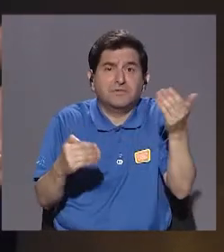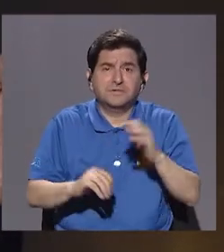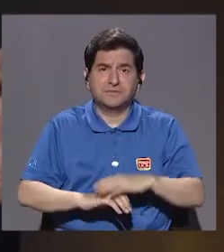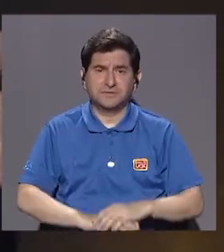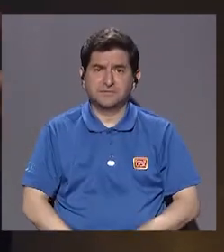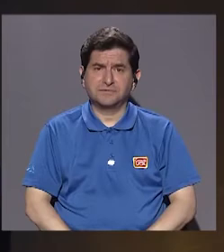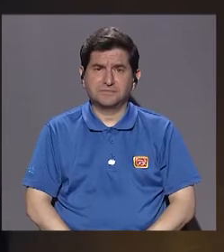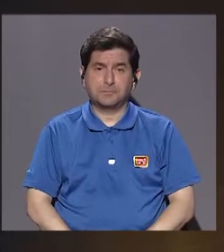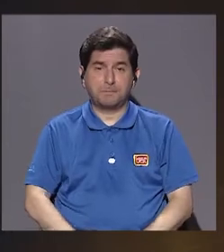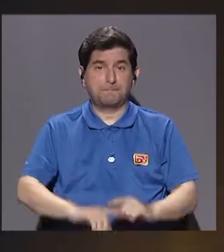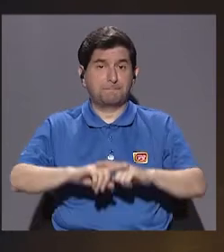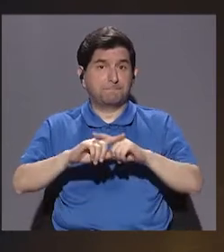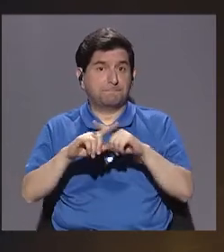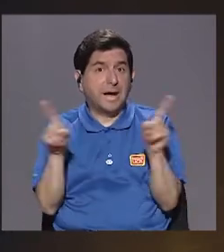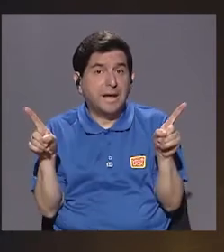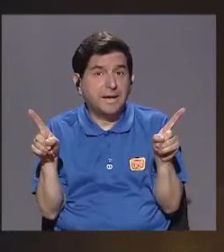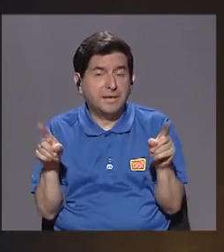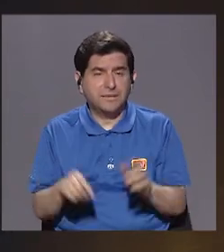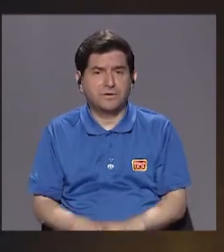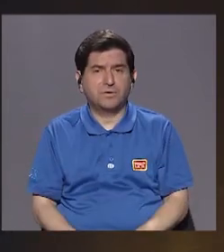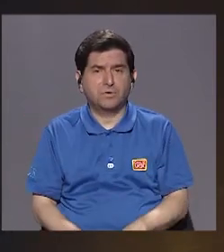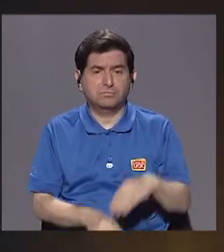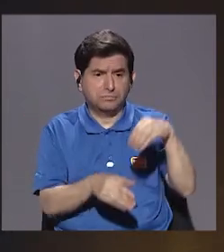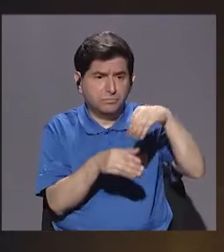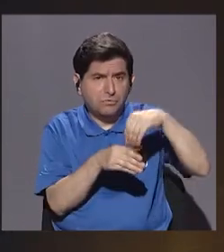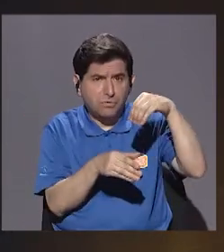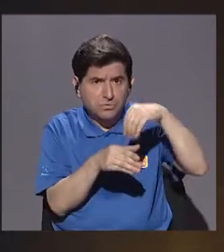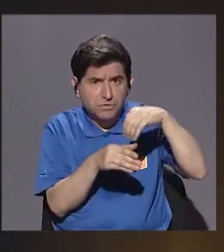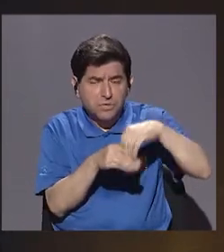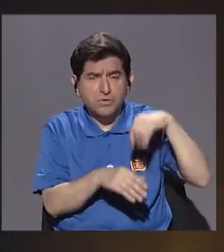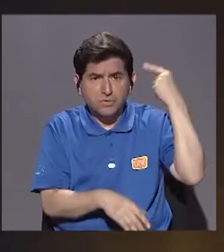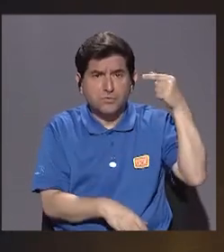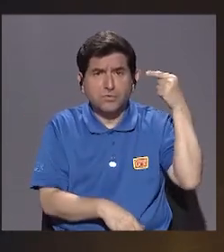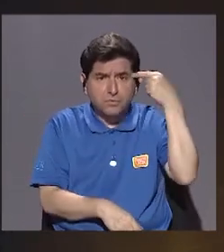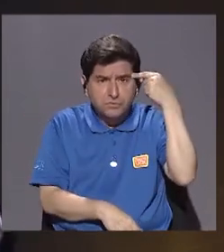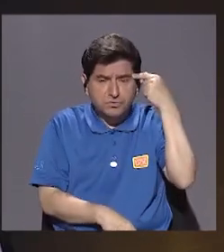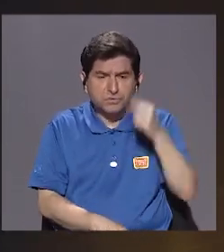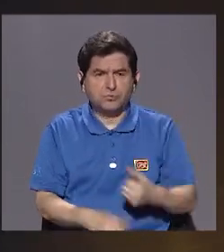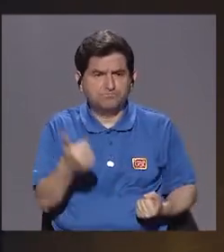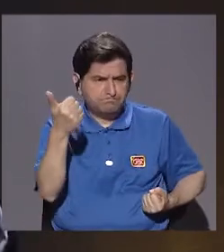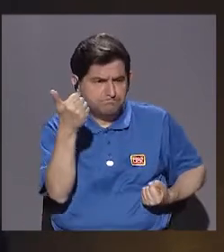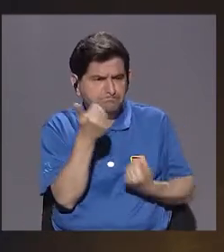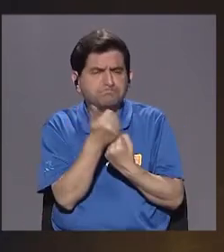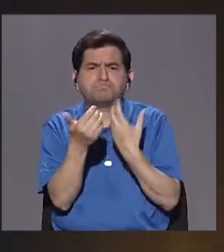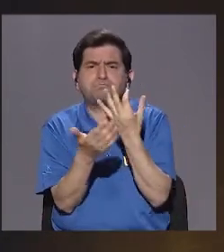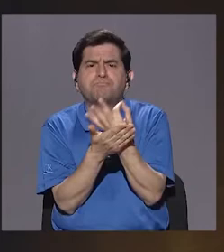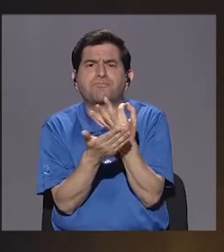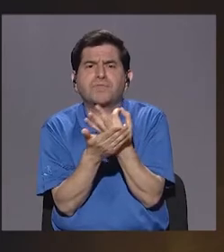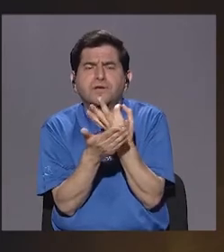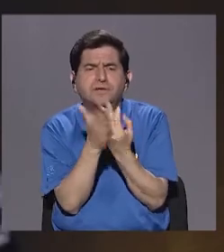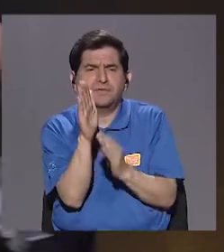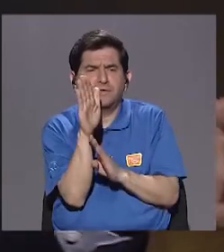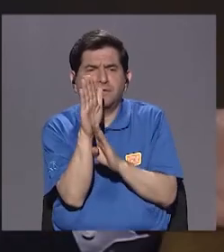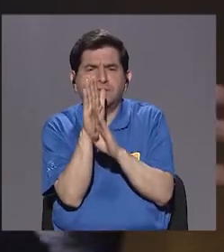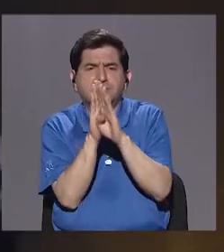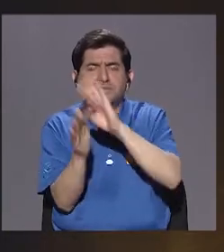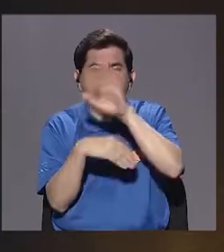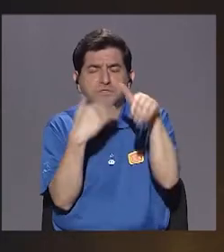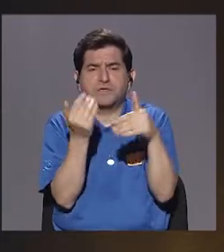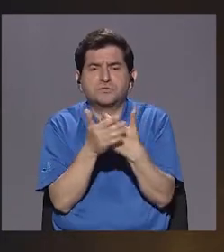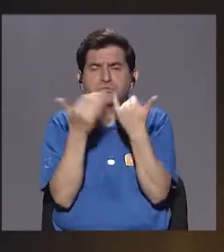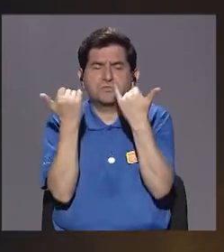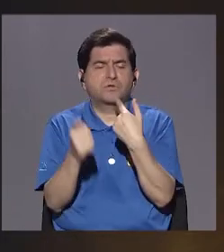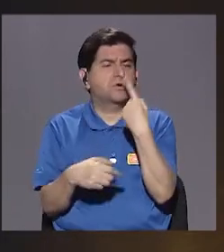pero además la contribución del estado viene a reforzar sus finanzas para desarrollar bueno ya todo lo que hemos